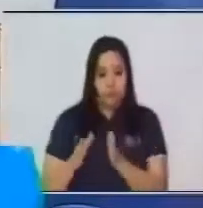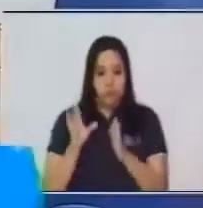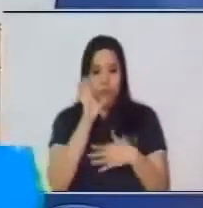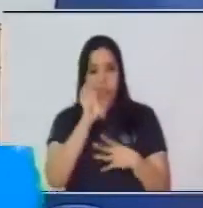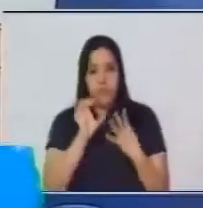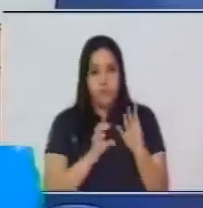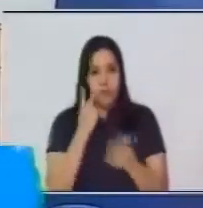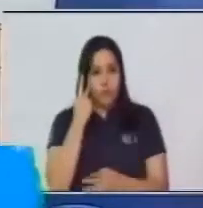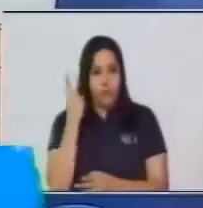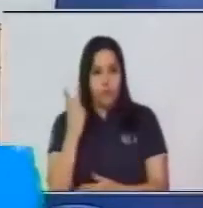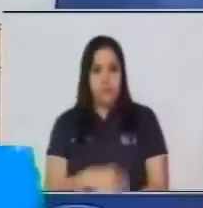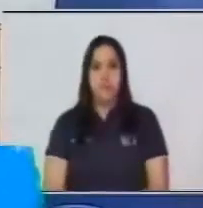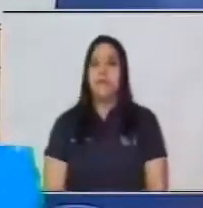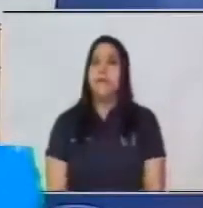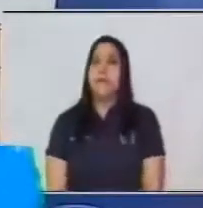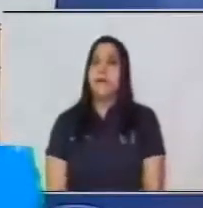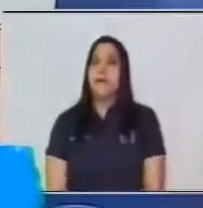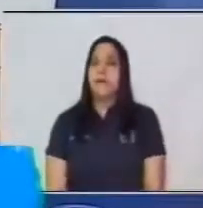elementos.